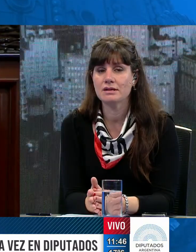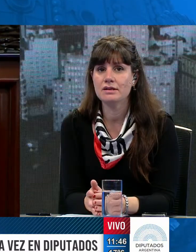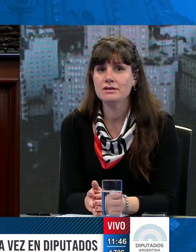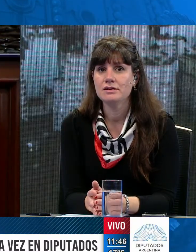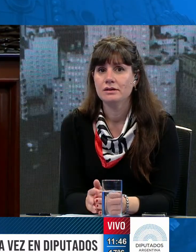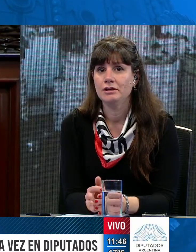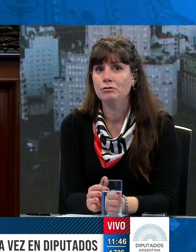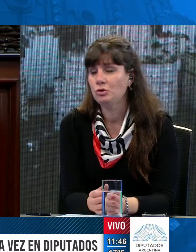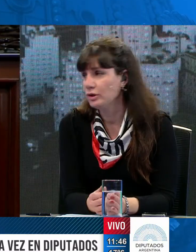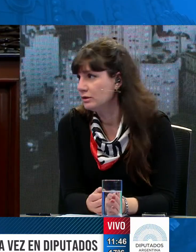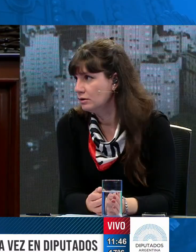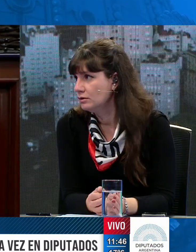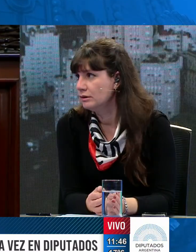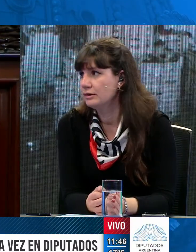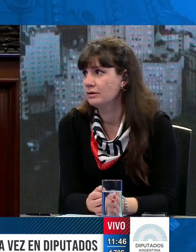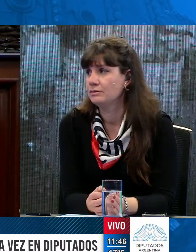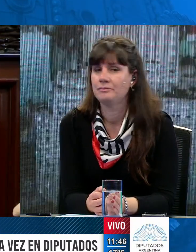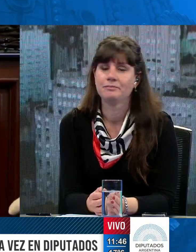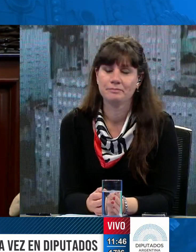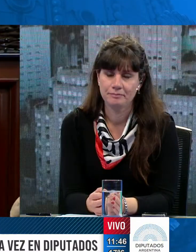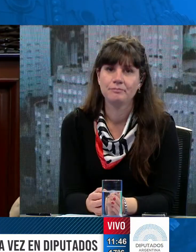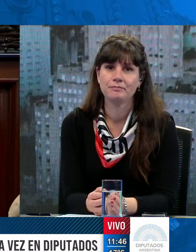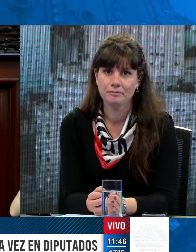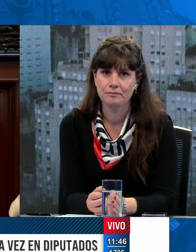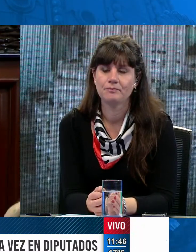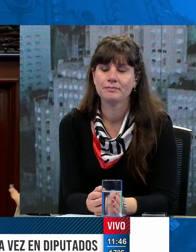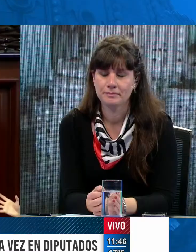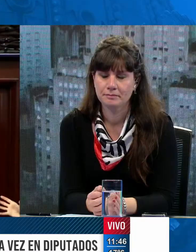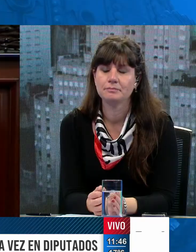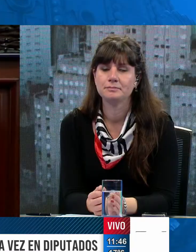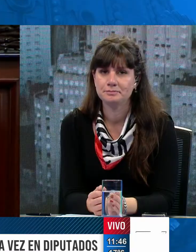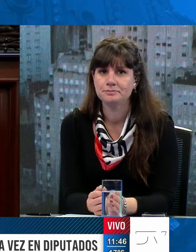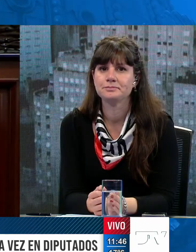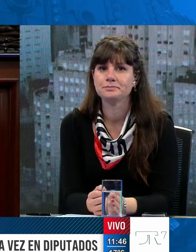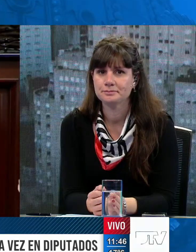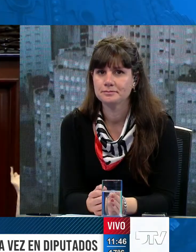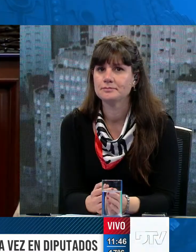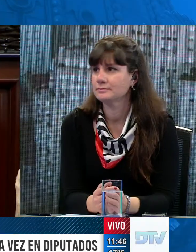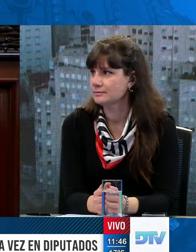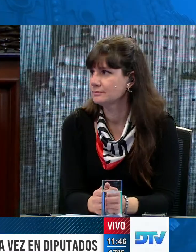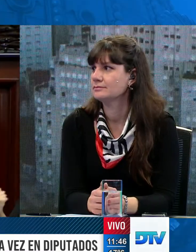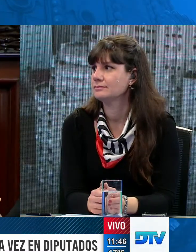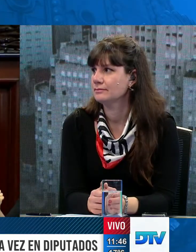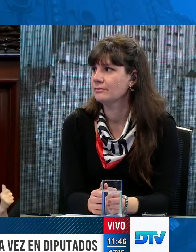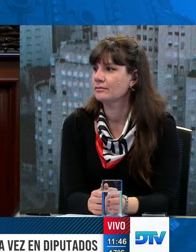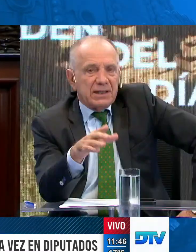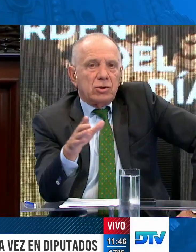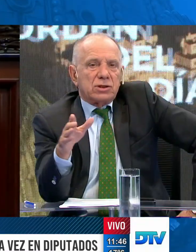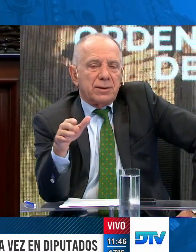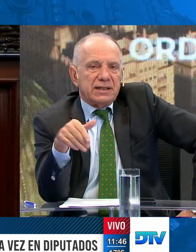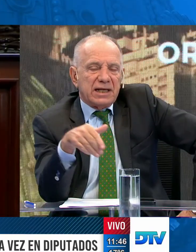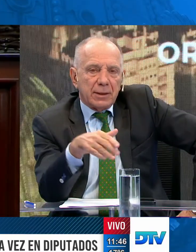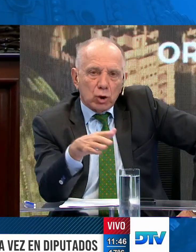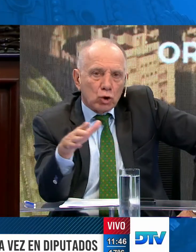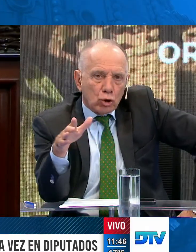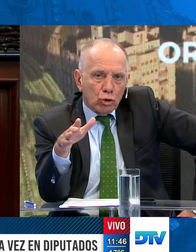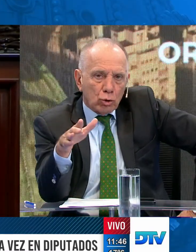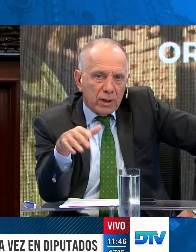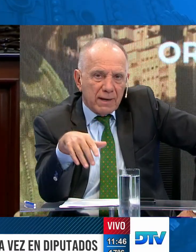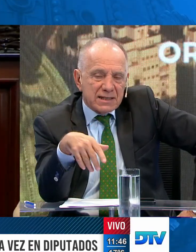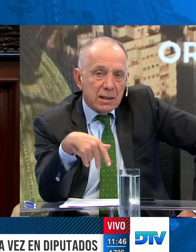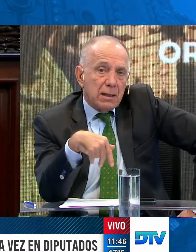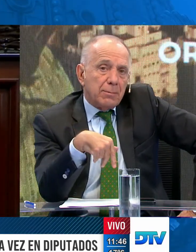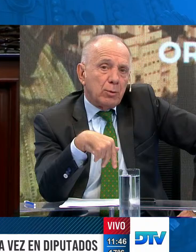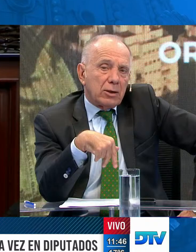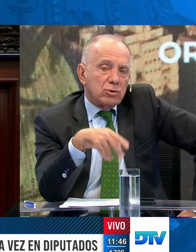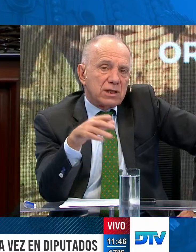esta ley y Luis Juez, ¿no? Un Luis Juez enojadísimo, enojadísimo. Es un tema también, digo, está bien, tiene que ver con Córdoba y